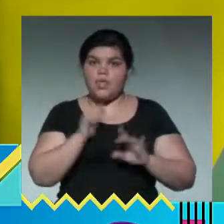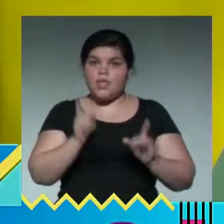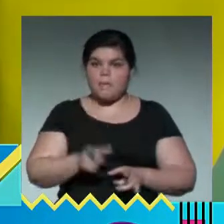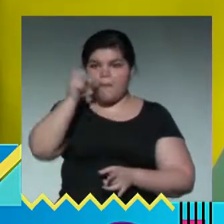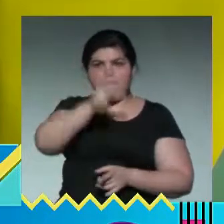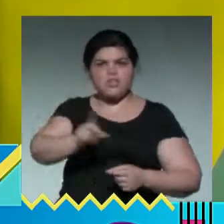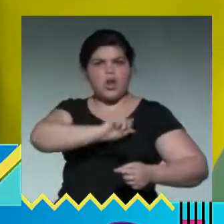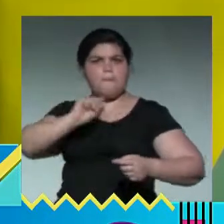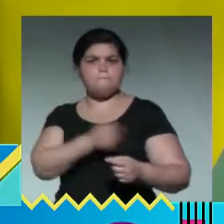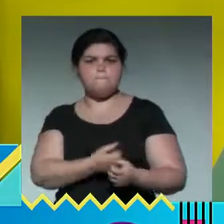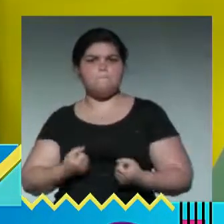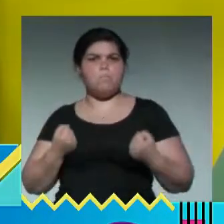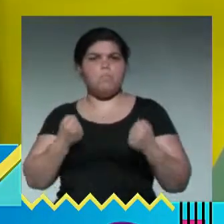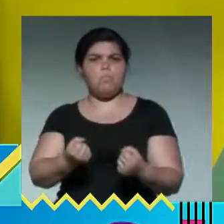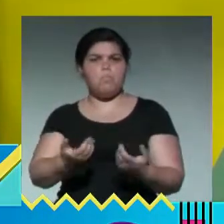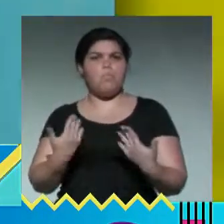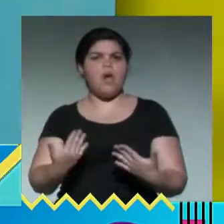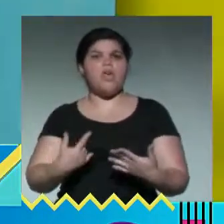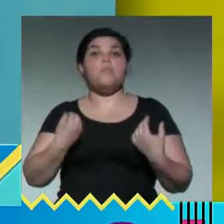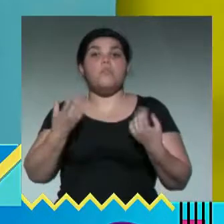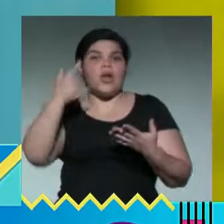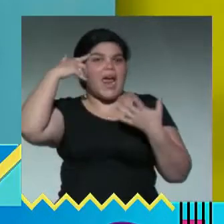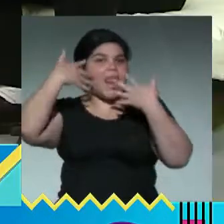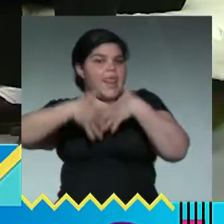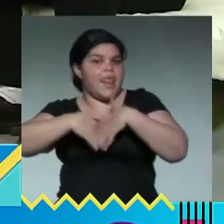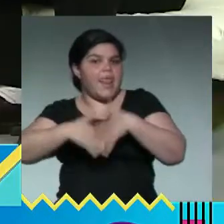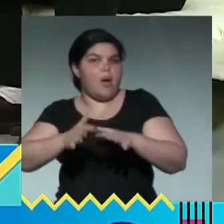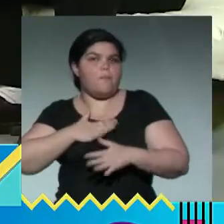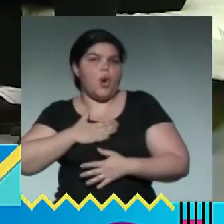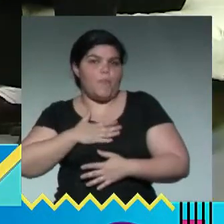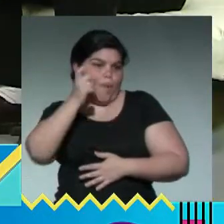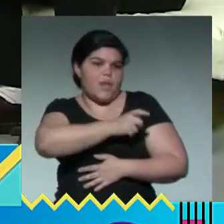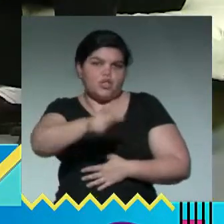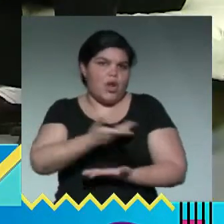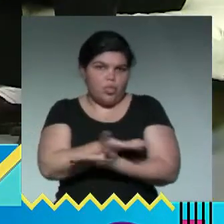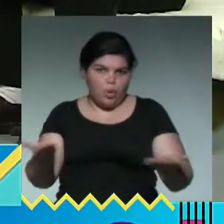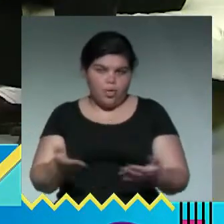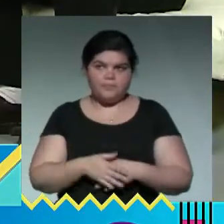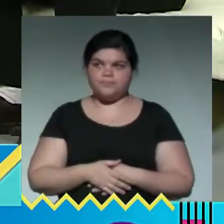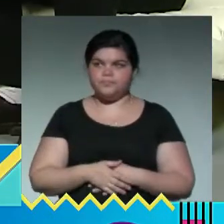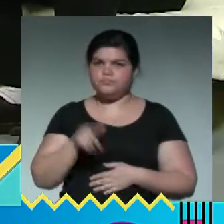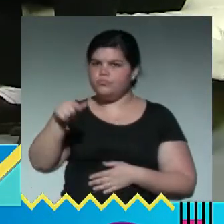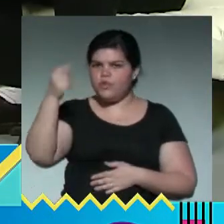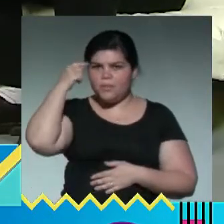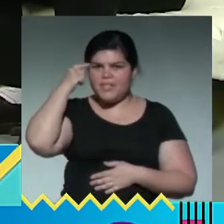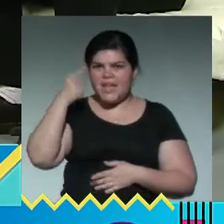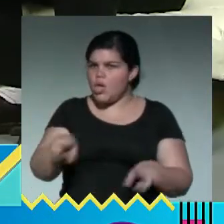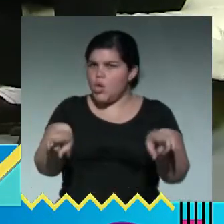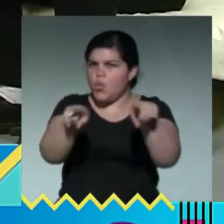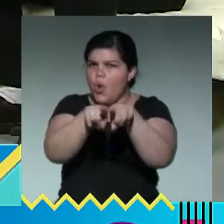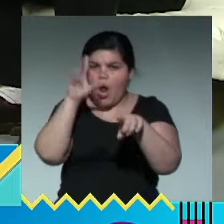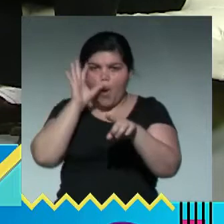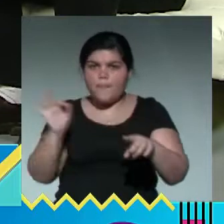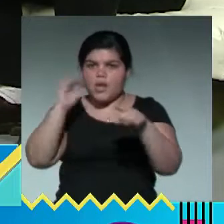de hacer gracias a su razón. Bien, ¿qué le sumarías? ¿Qué coincidís con esto de choqueante? ¿Cómo lo